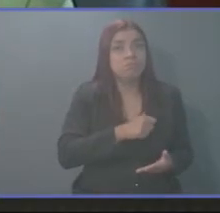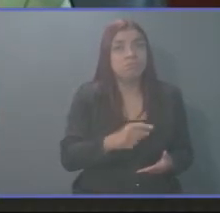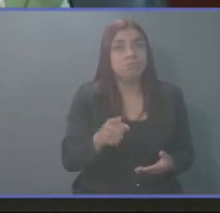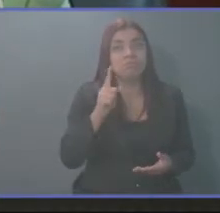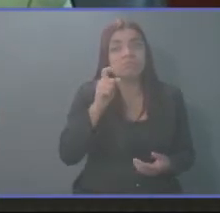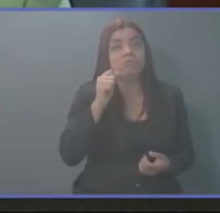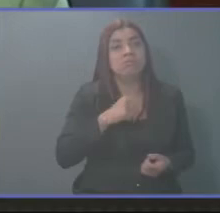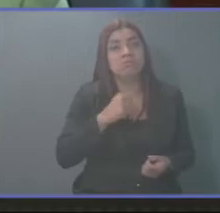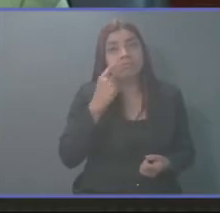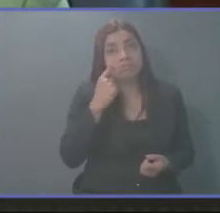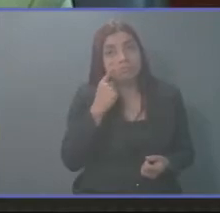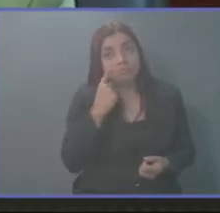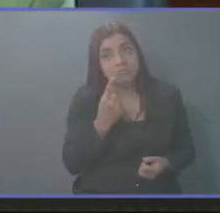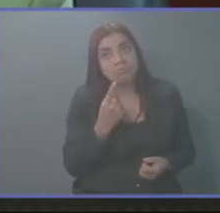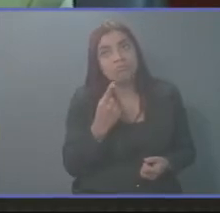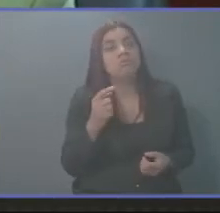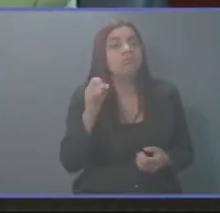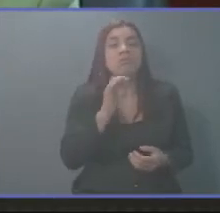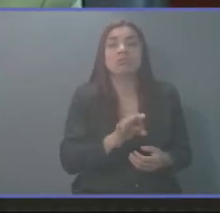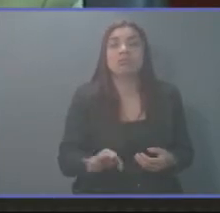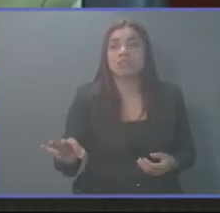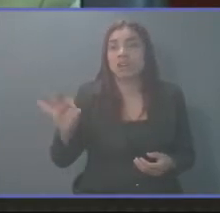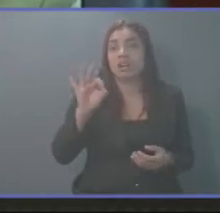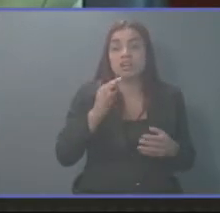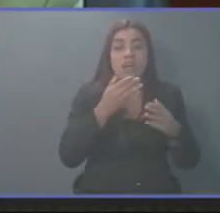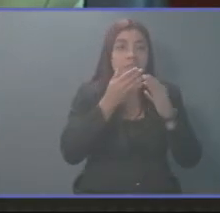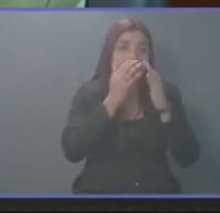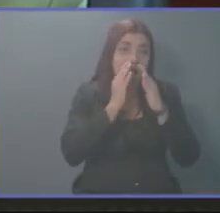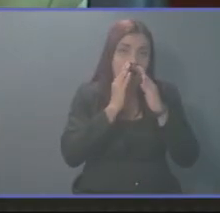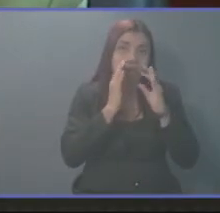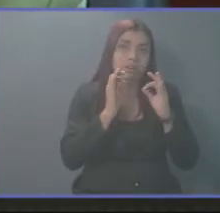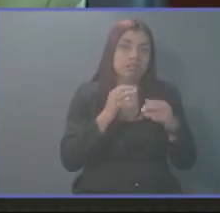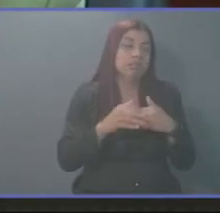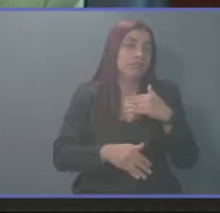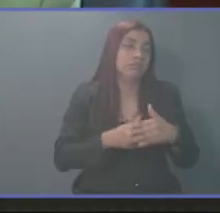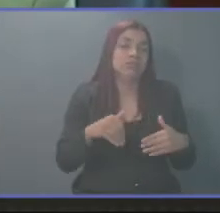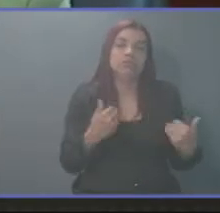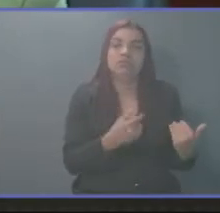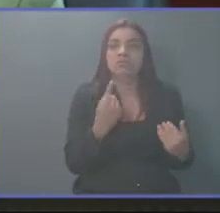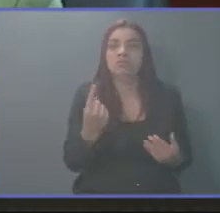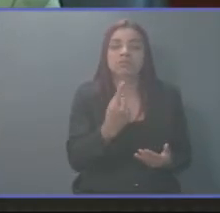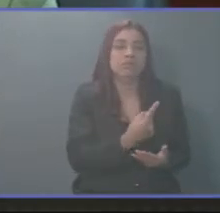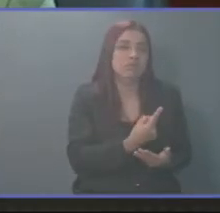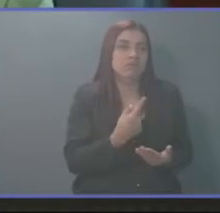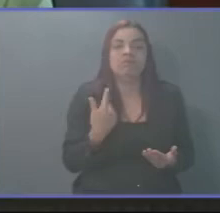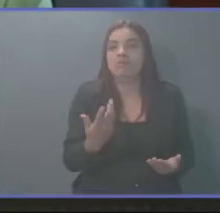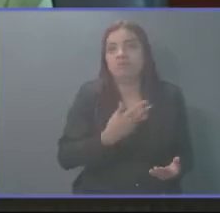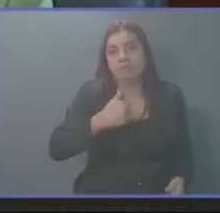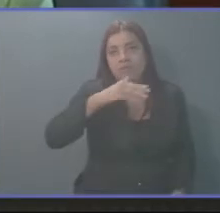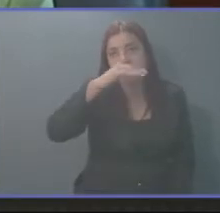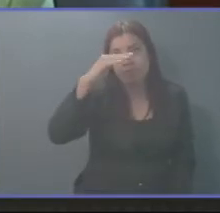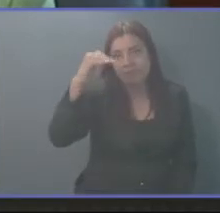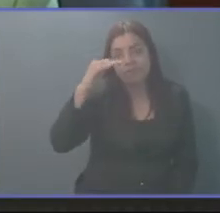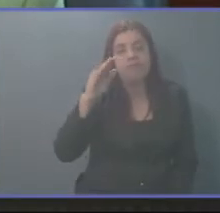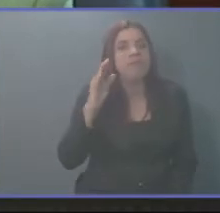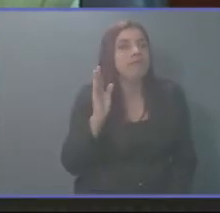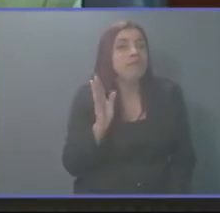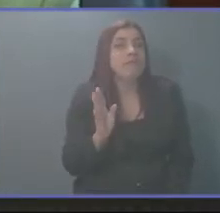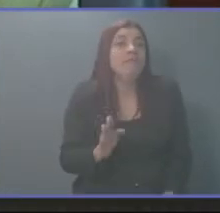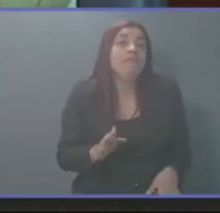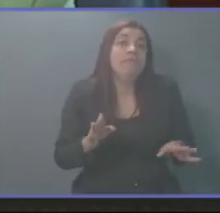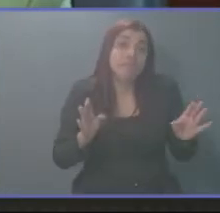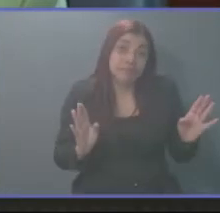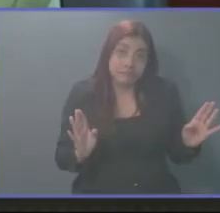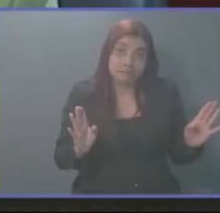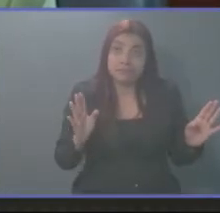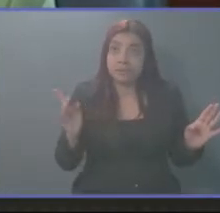de verificar la calidad del agua potable que va a ser ingerida por los seres humanos de nuestro país. Pero más que